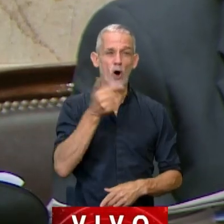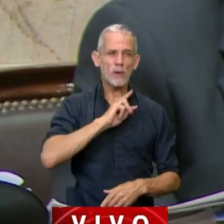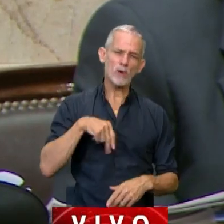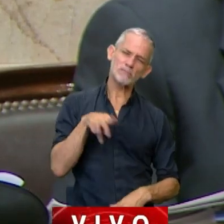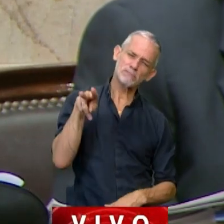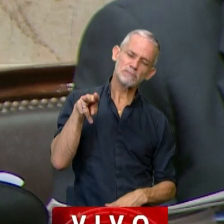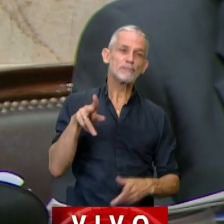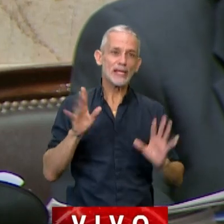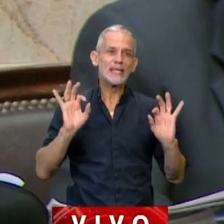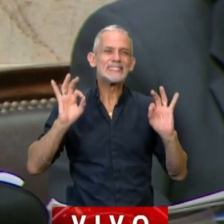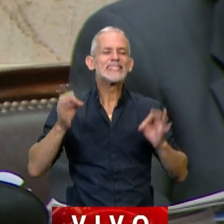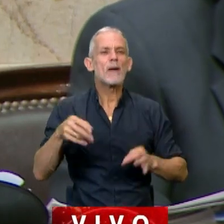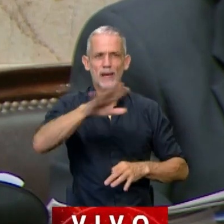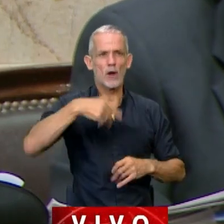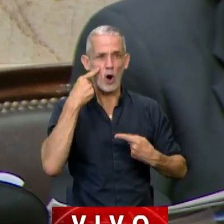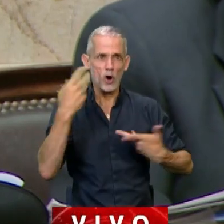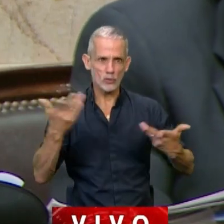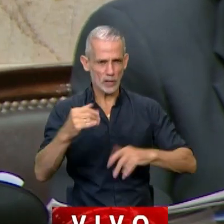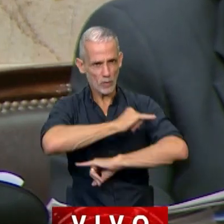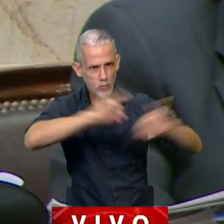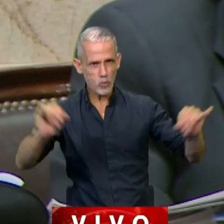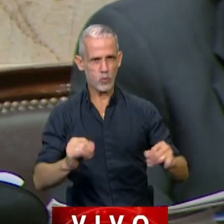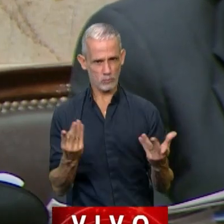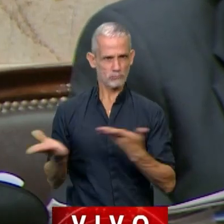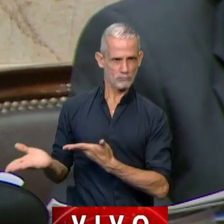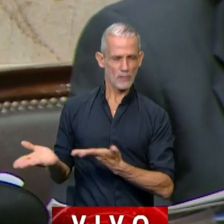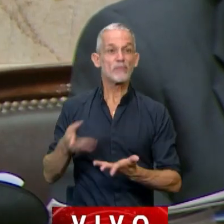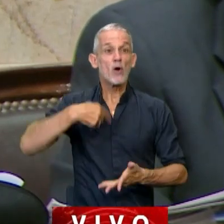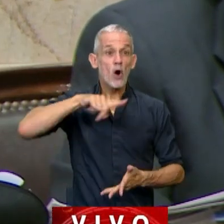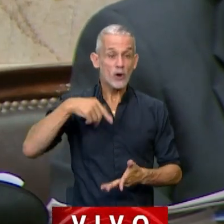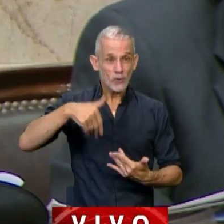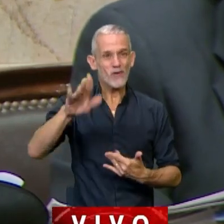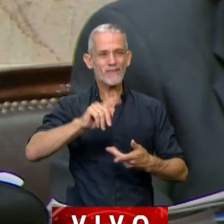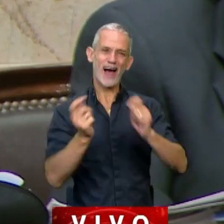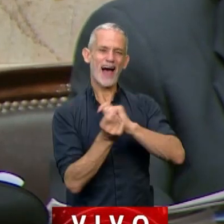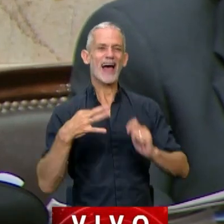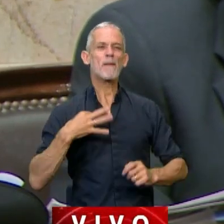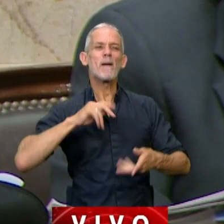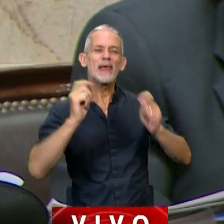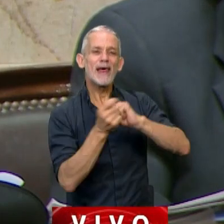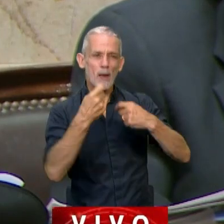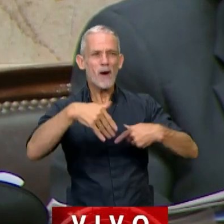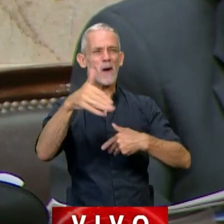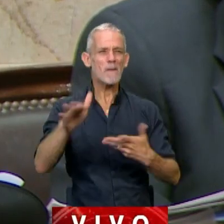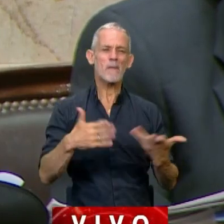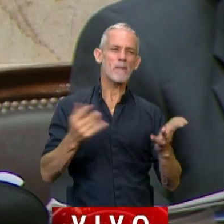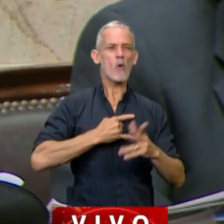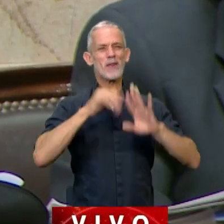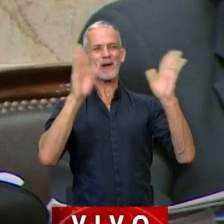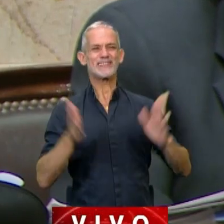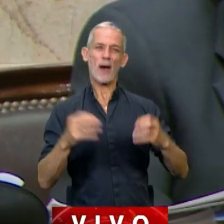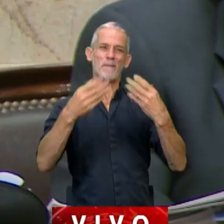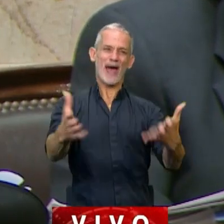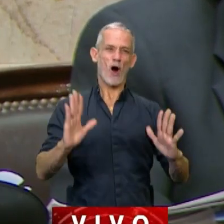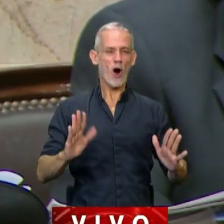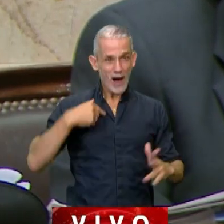tienen que saber y tienen que conocer porque hoy nosotros íbamos a transformarle la vida a las personas para estar mejor